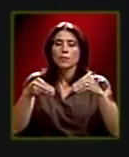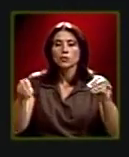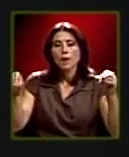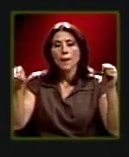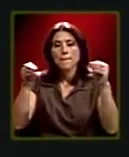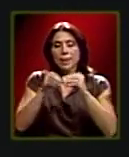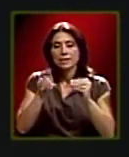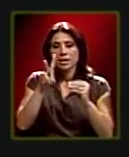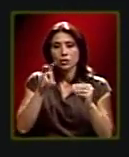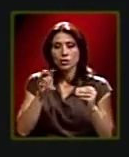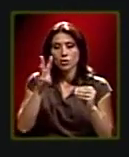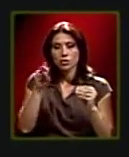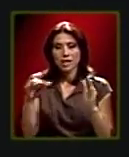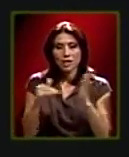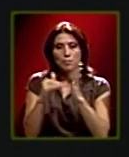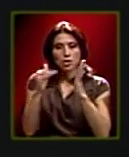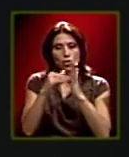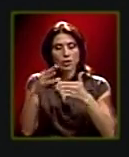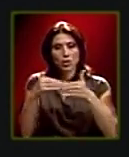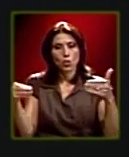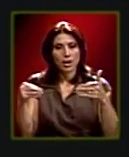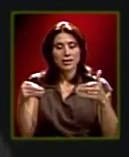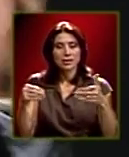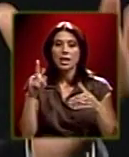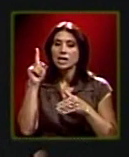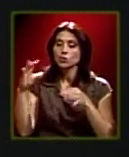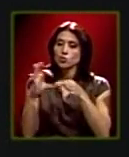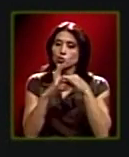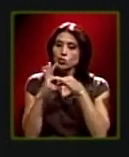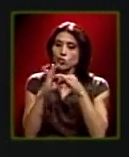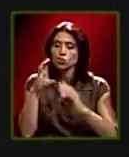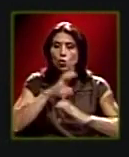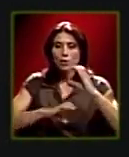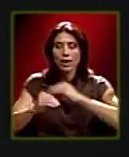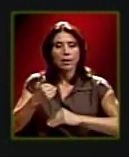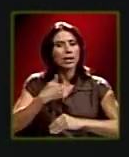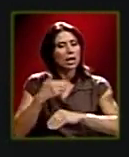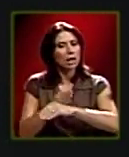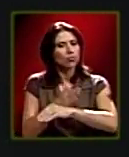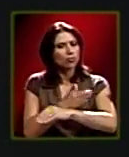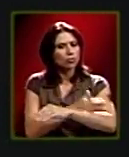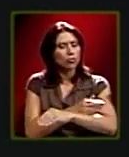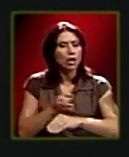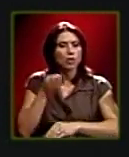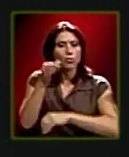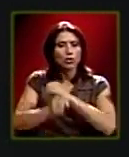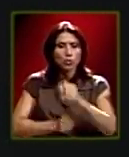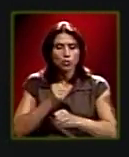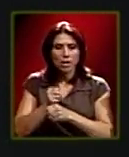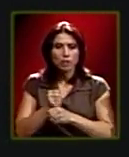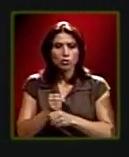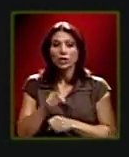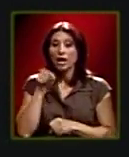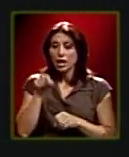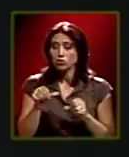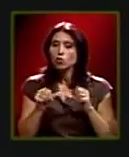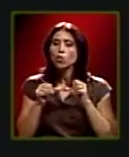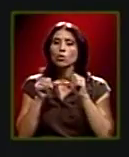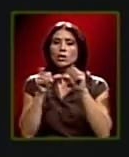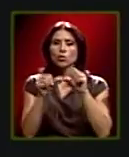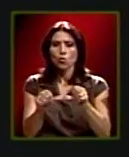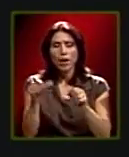millones de dólares. Es un socio comercial y que va a tener un enorme crecimiento en los próximos años. Eso continúa,